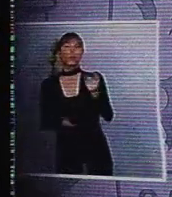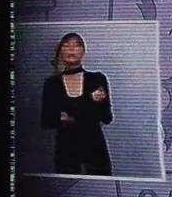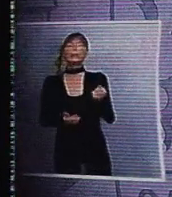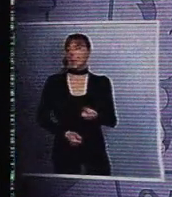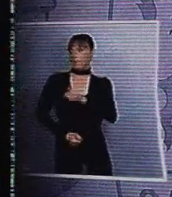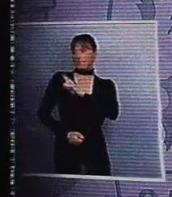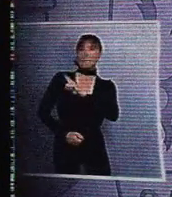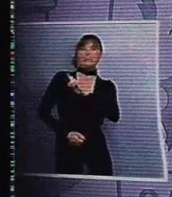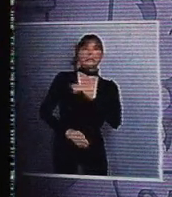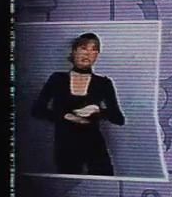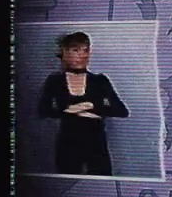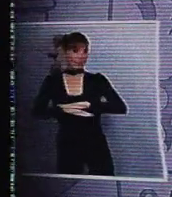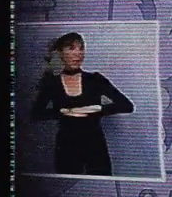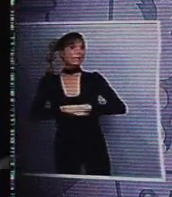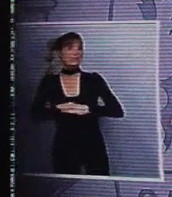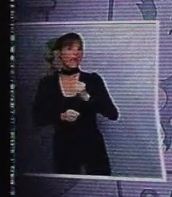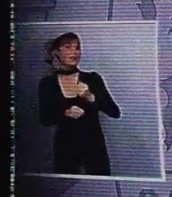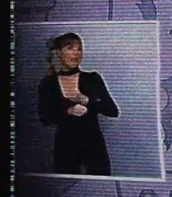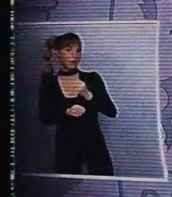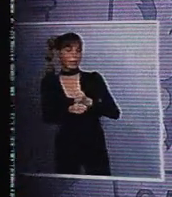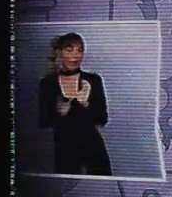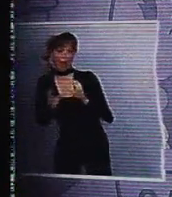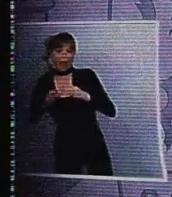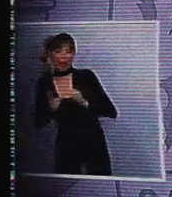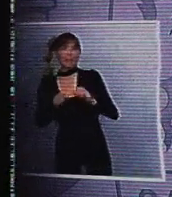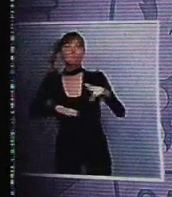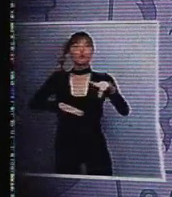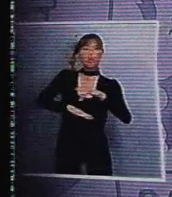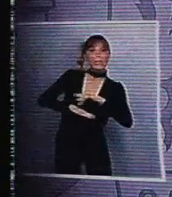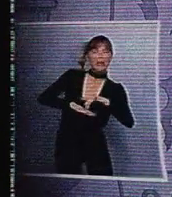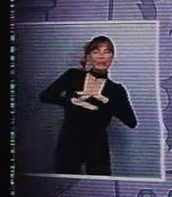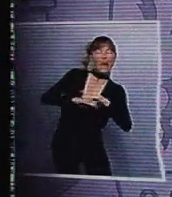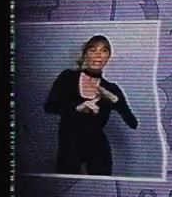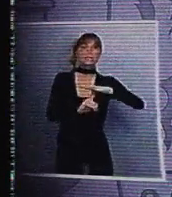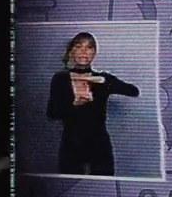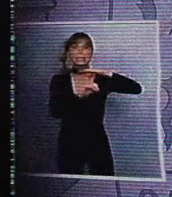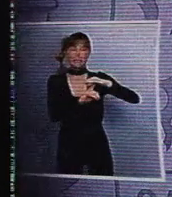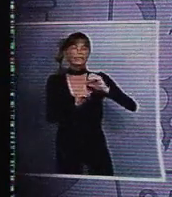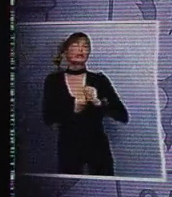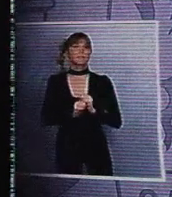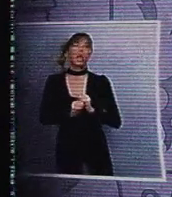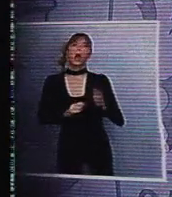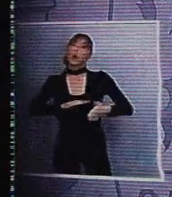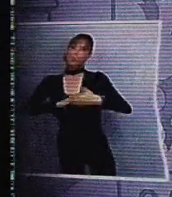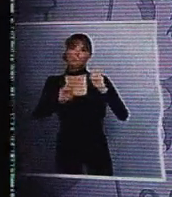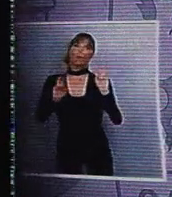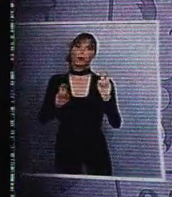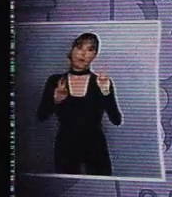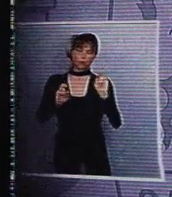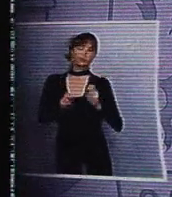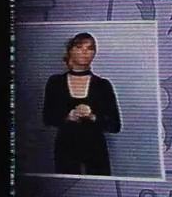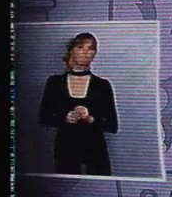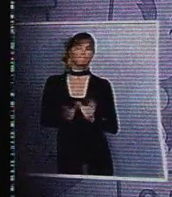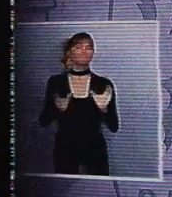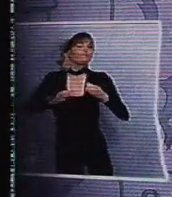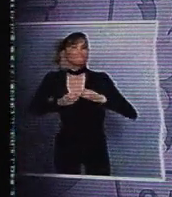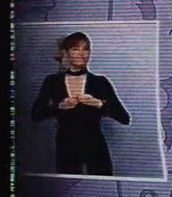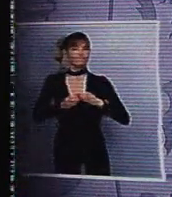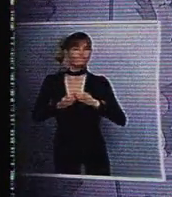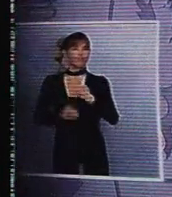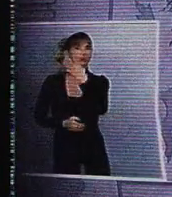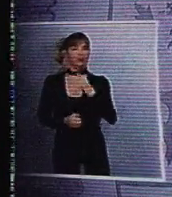prohibición de retirar cañas de los cauces fluviales una política Absurda defendida con argumentos ecologistas